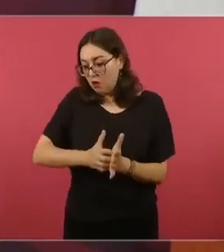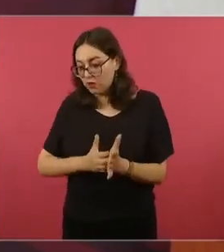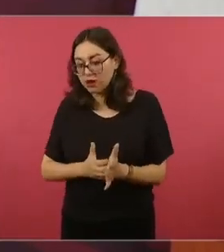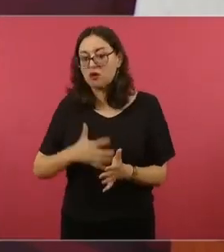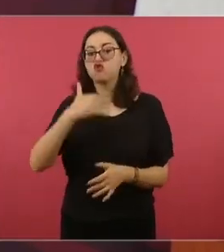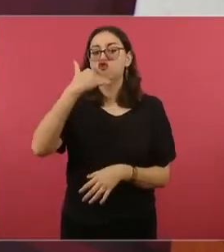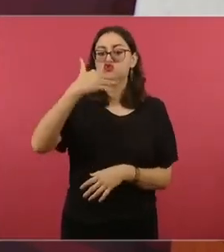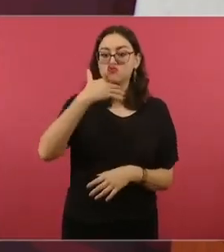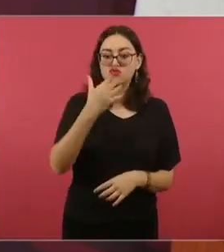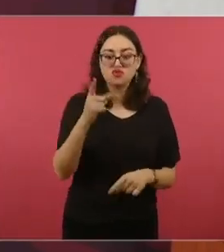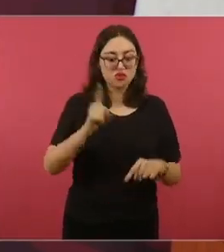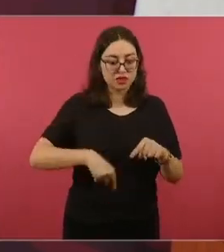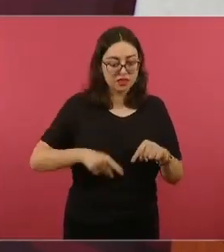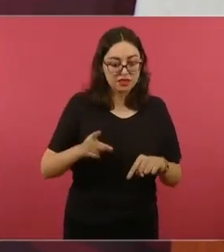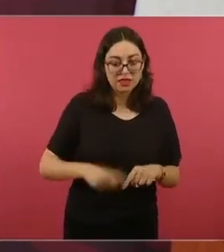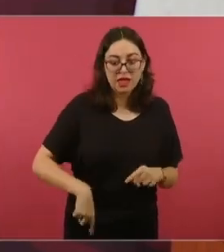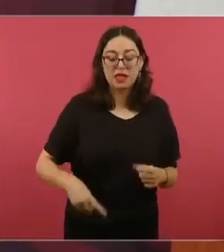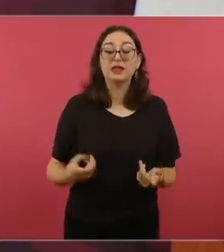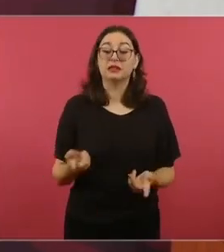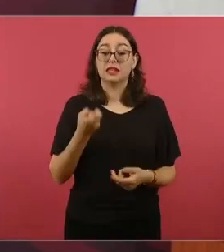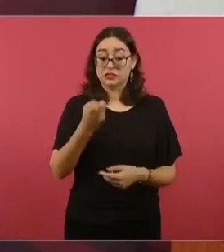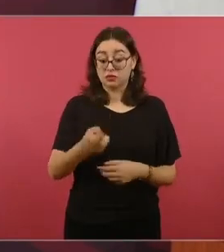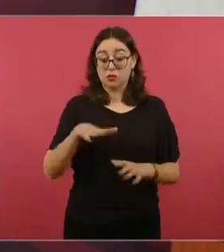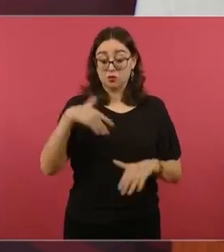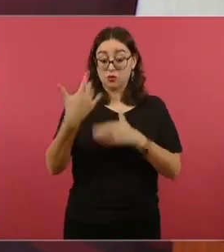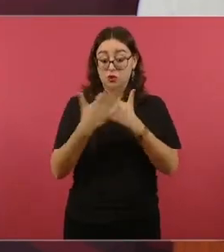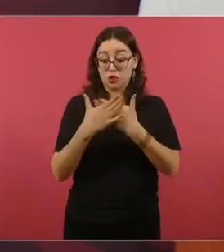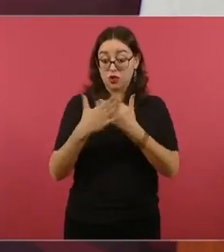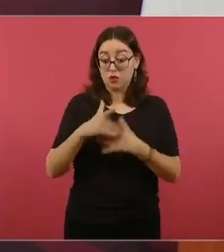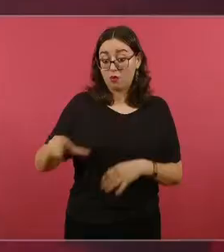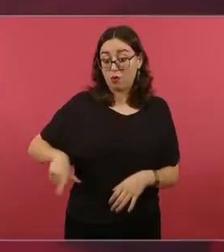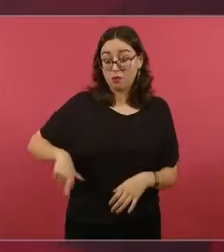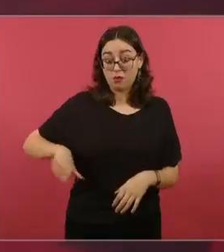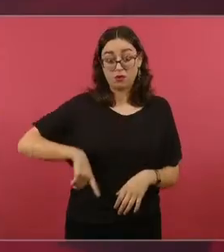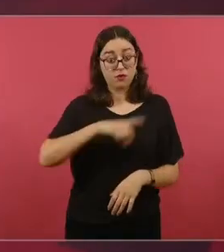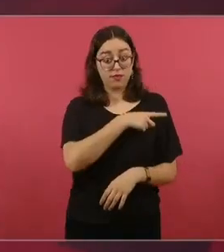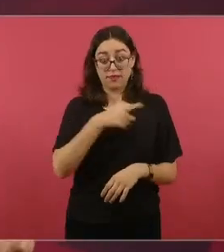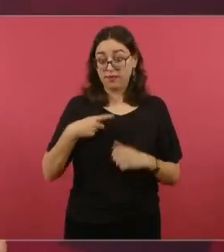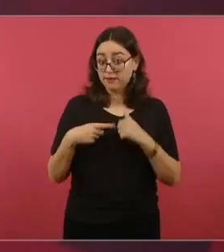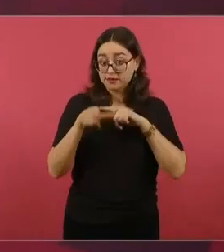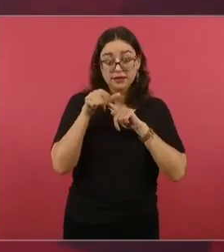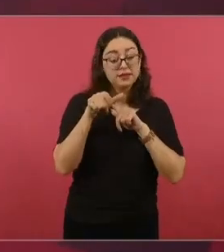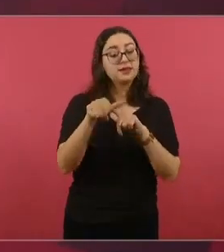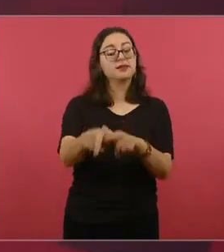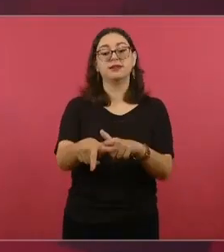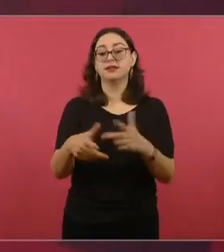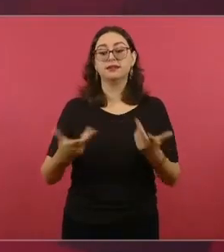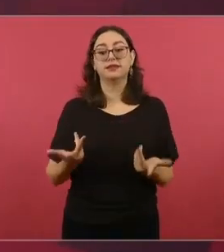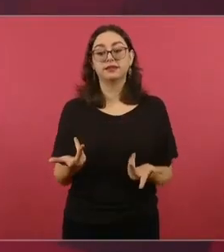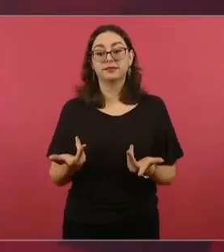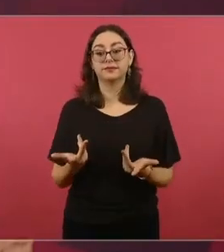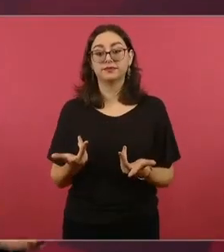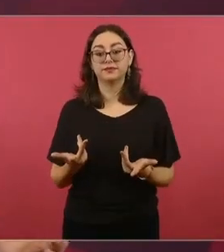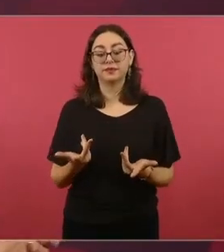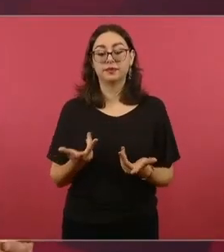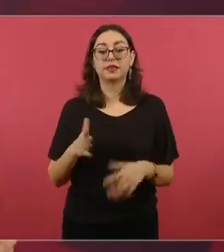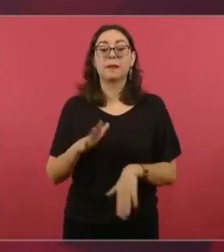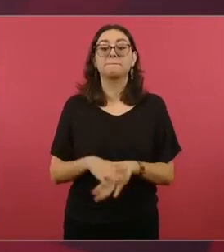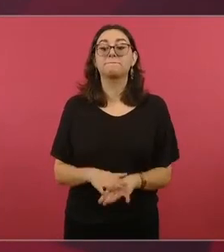Debe seguir eso. ¿Sí? Y lo que no se pudo hacer,